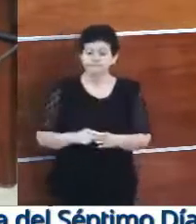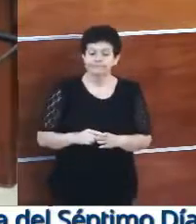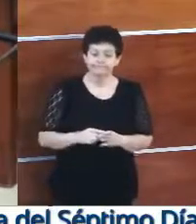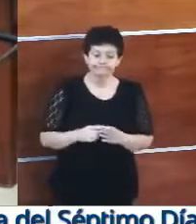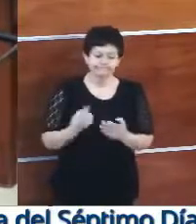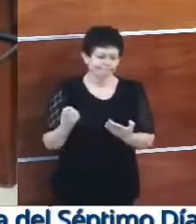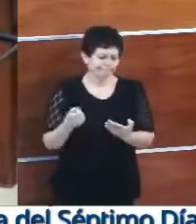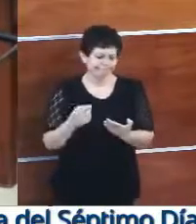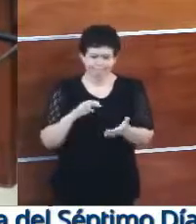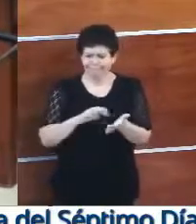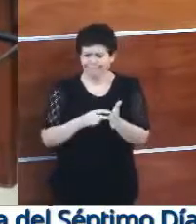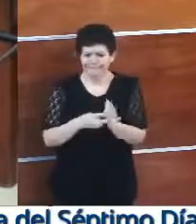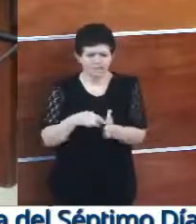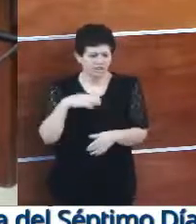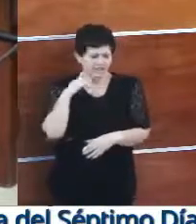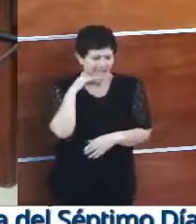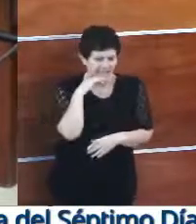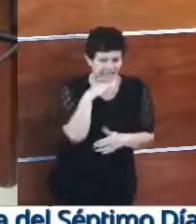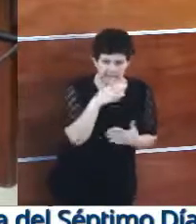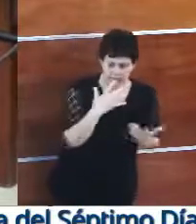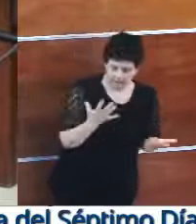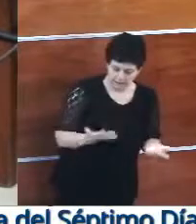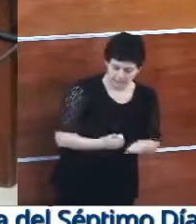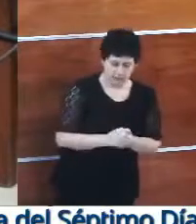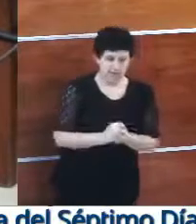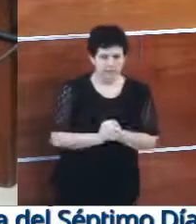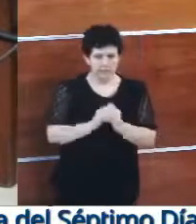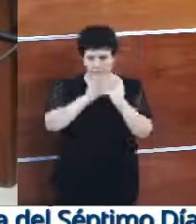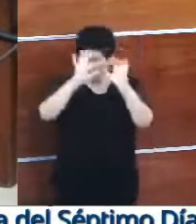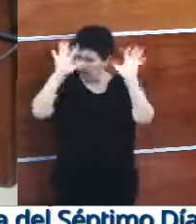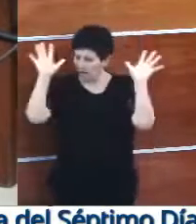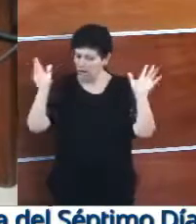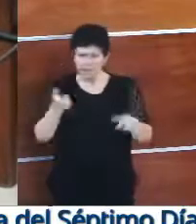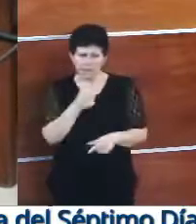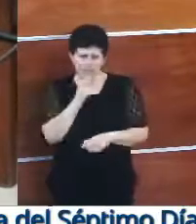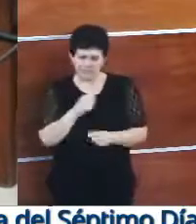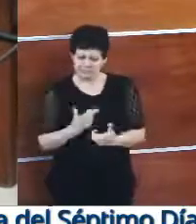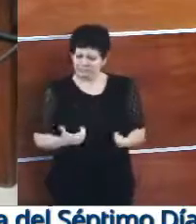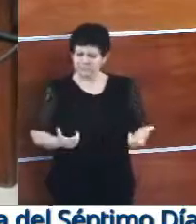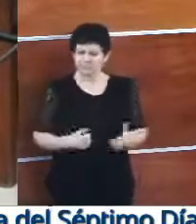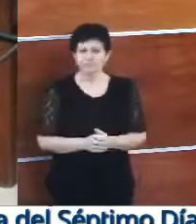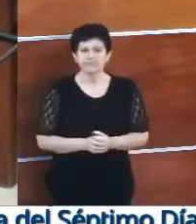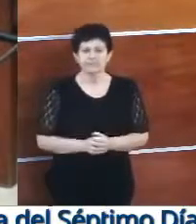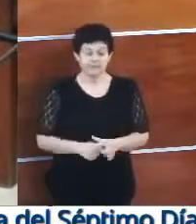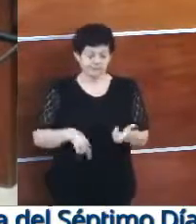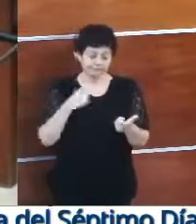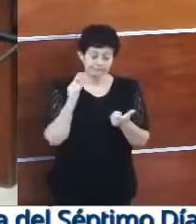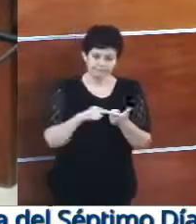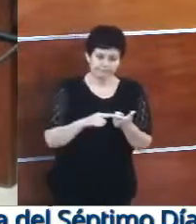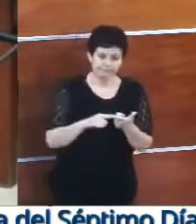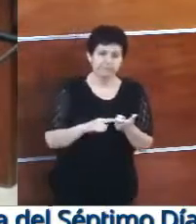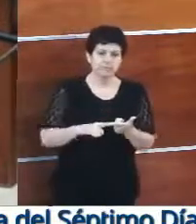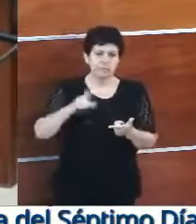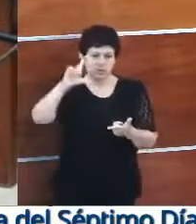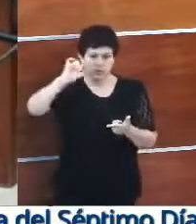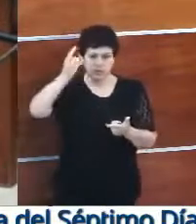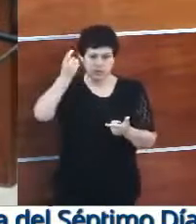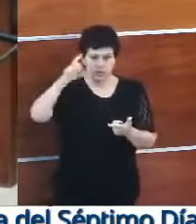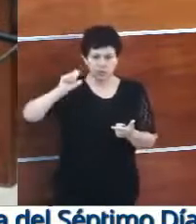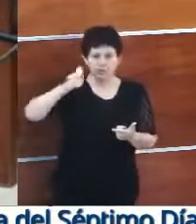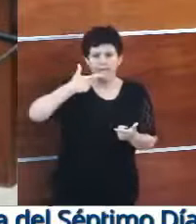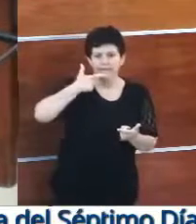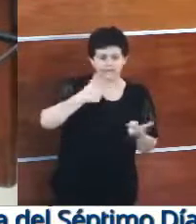a tomarse toda la luz que tiene y arroja ese término. El primero, Lucas capítulo